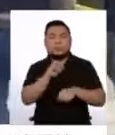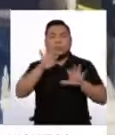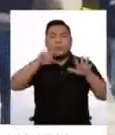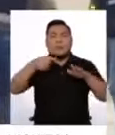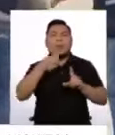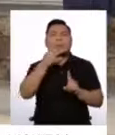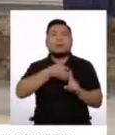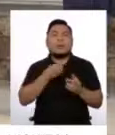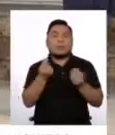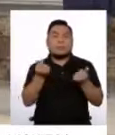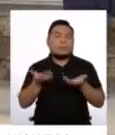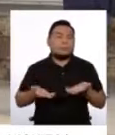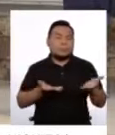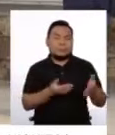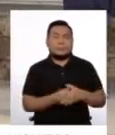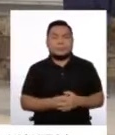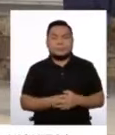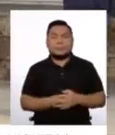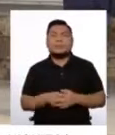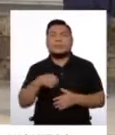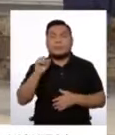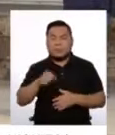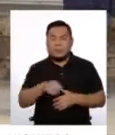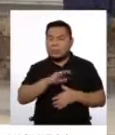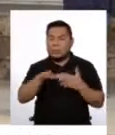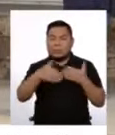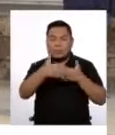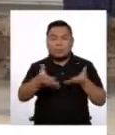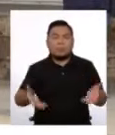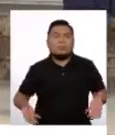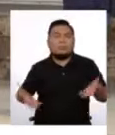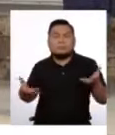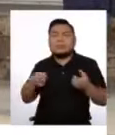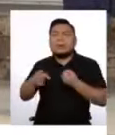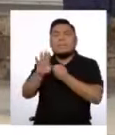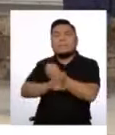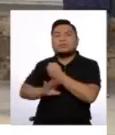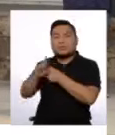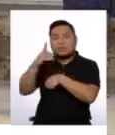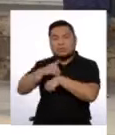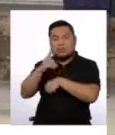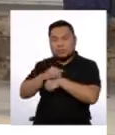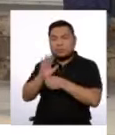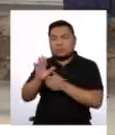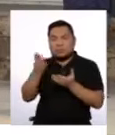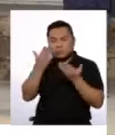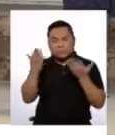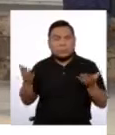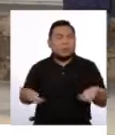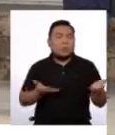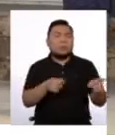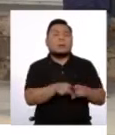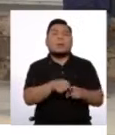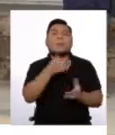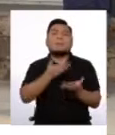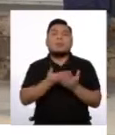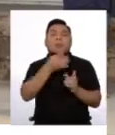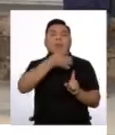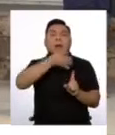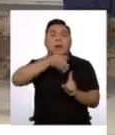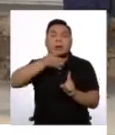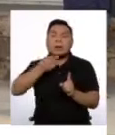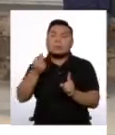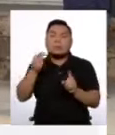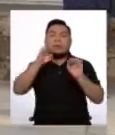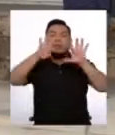rápidas. Estamos llevando carga, como es material de protección médica, y también estamos llevando pruebas rápidas y adicionales